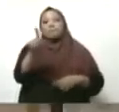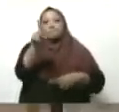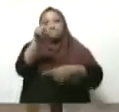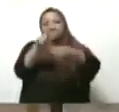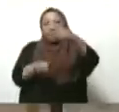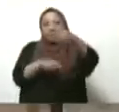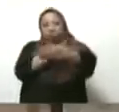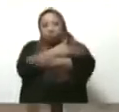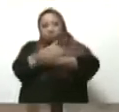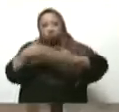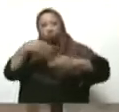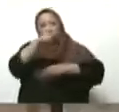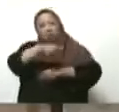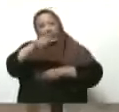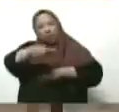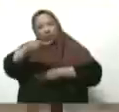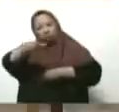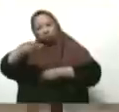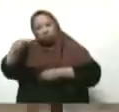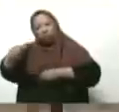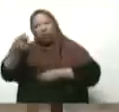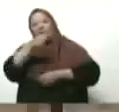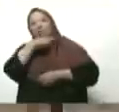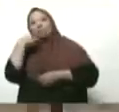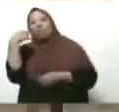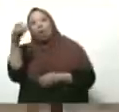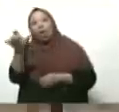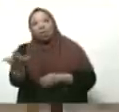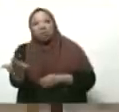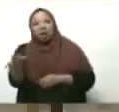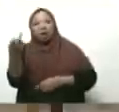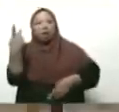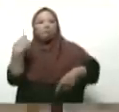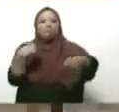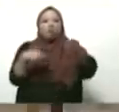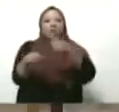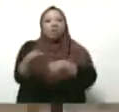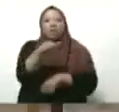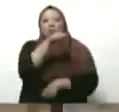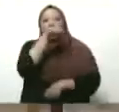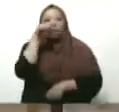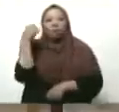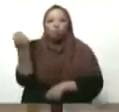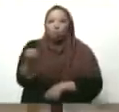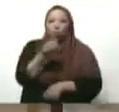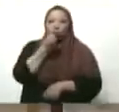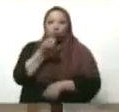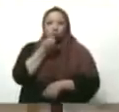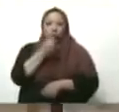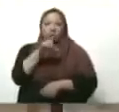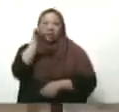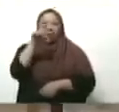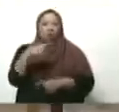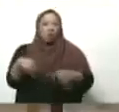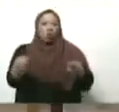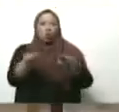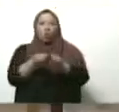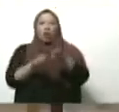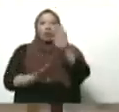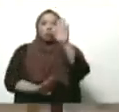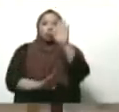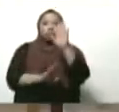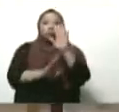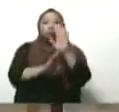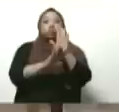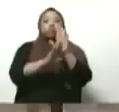la cifra realmente escalofriante mientras que el número de consumidores también se ha incrementado